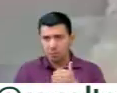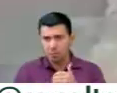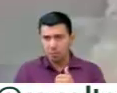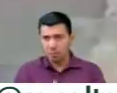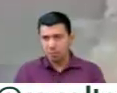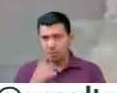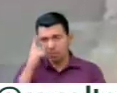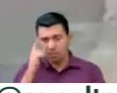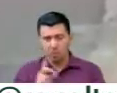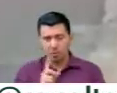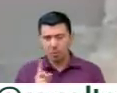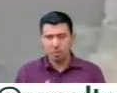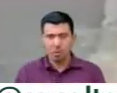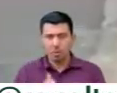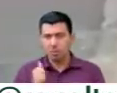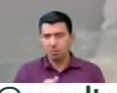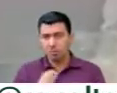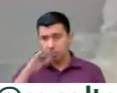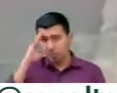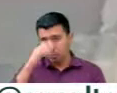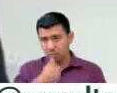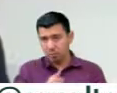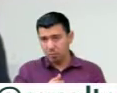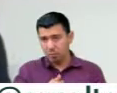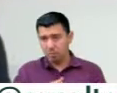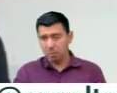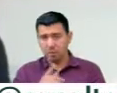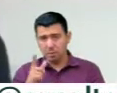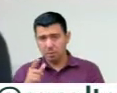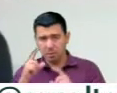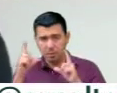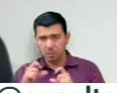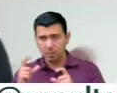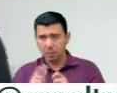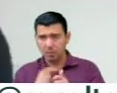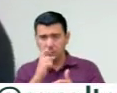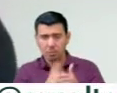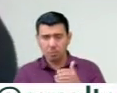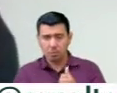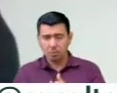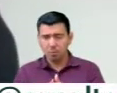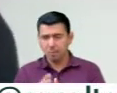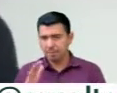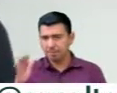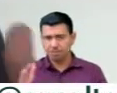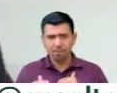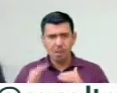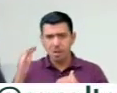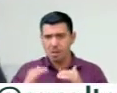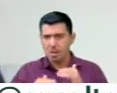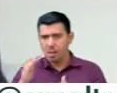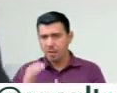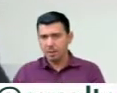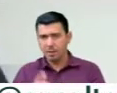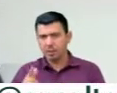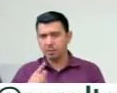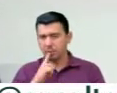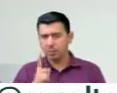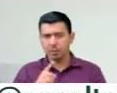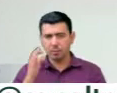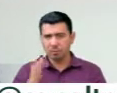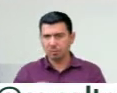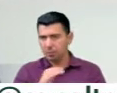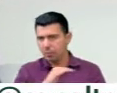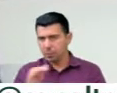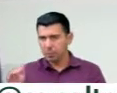Hay una proliferación en todo el país de estas fotomultas. Hay más irregularidades porque hoy no solo se está violando